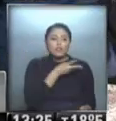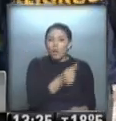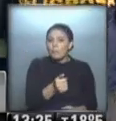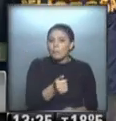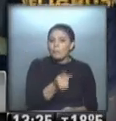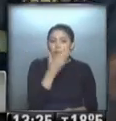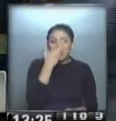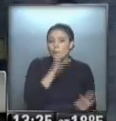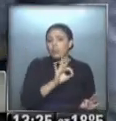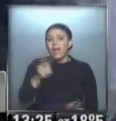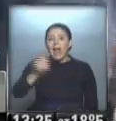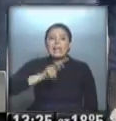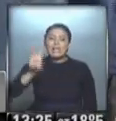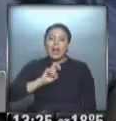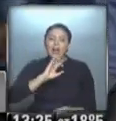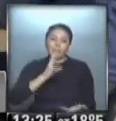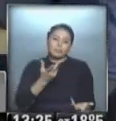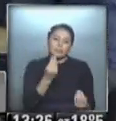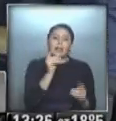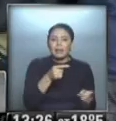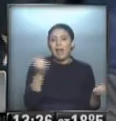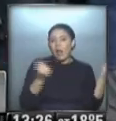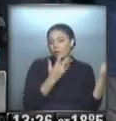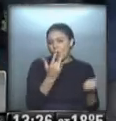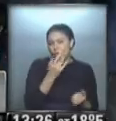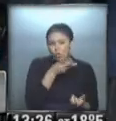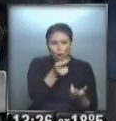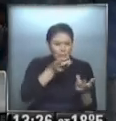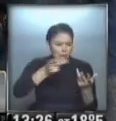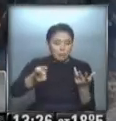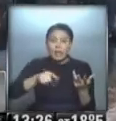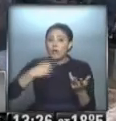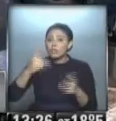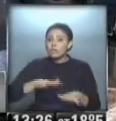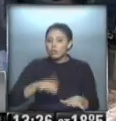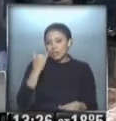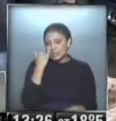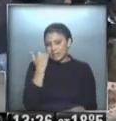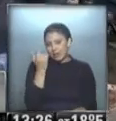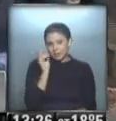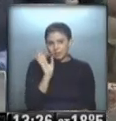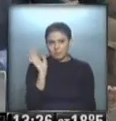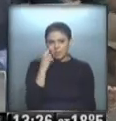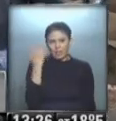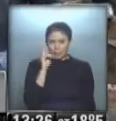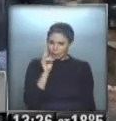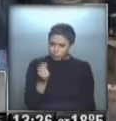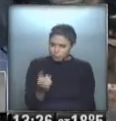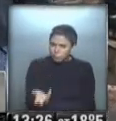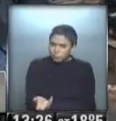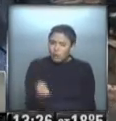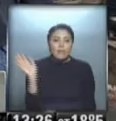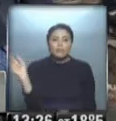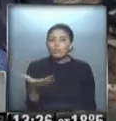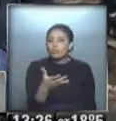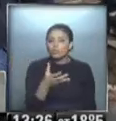después se alquilaban como una forma de lavar dinero, además de comprar autos lujosos, etc. Pero en otros casos nosotros ya vimos esto, particularmente en toda